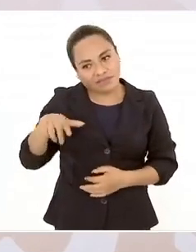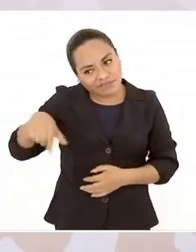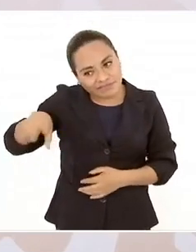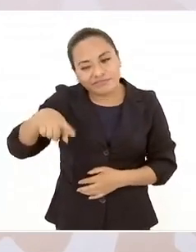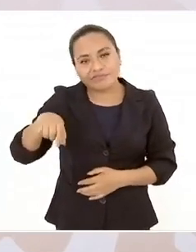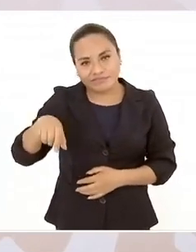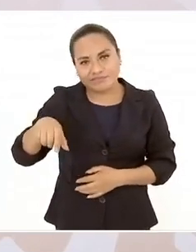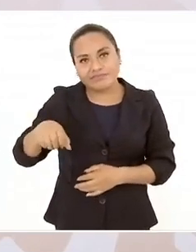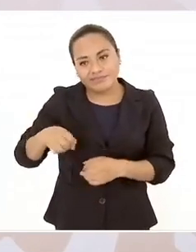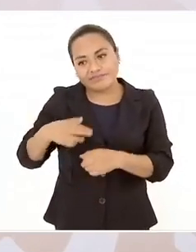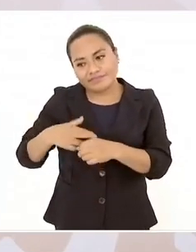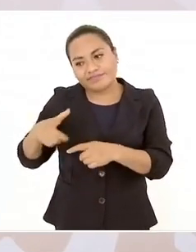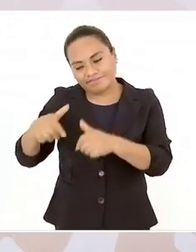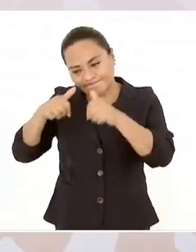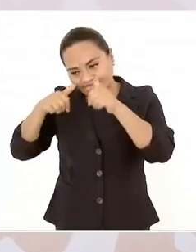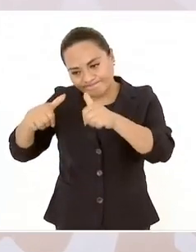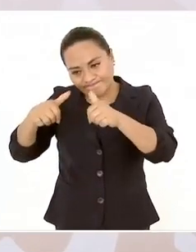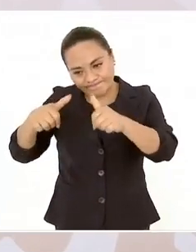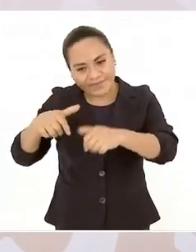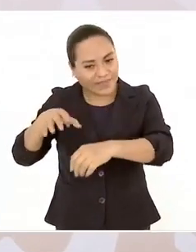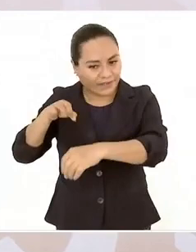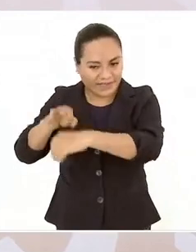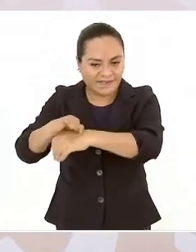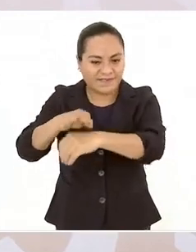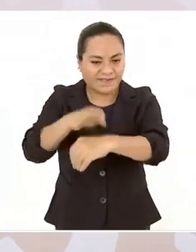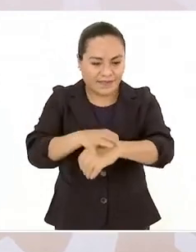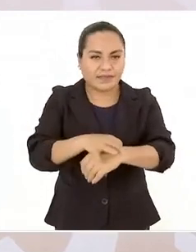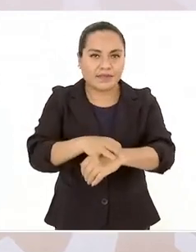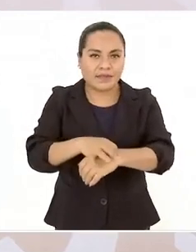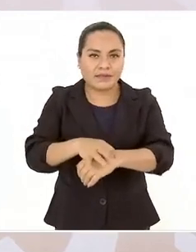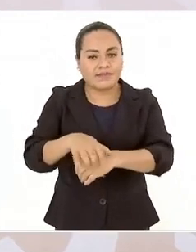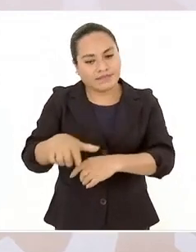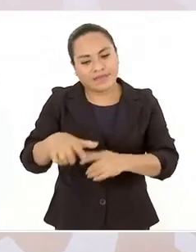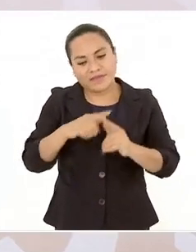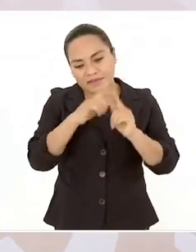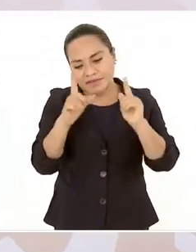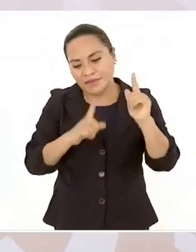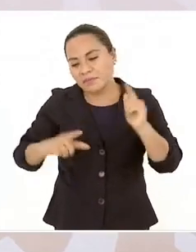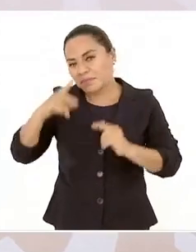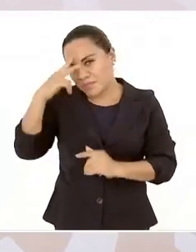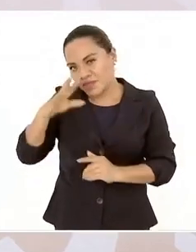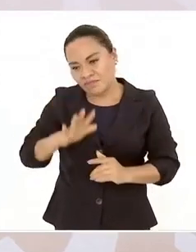defiendan lo que es del pueblo. Vamos a terminar